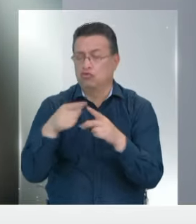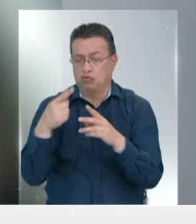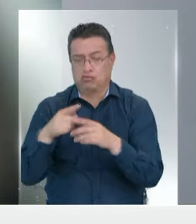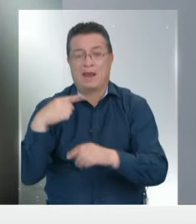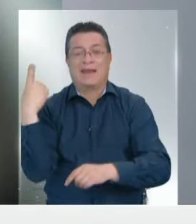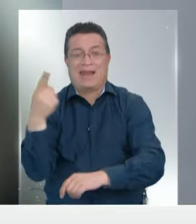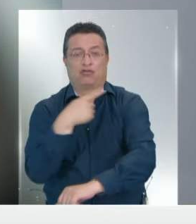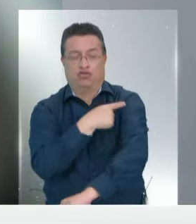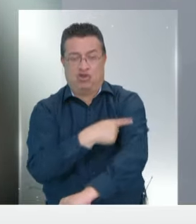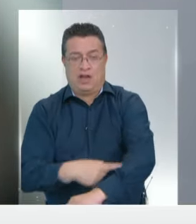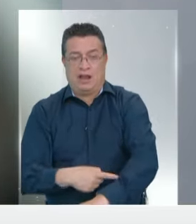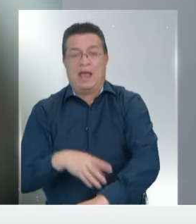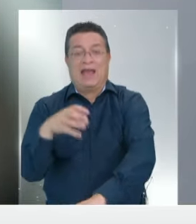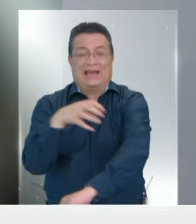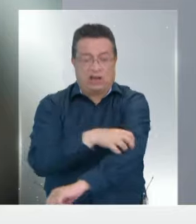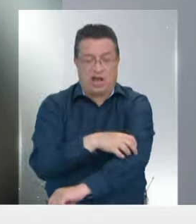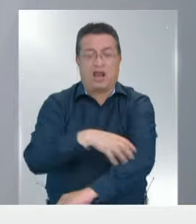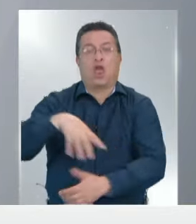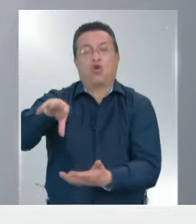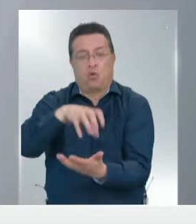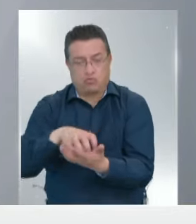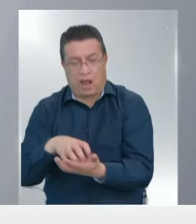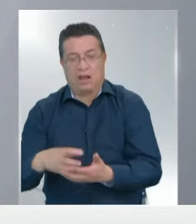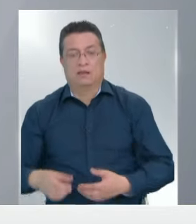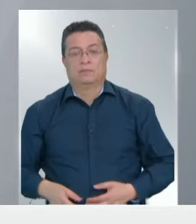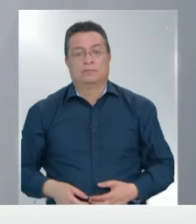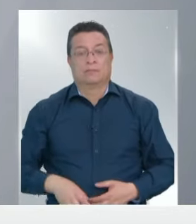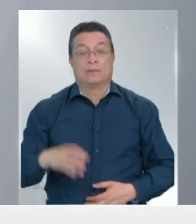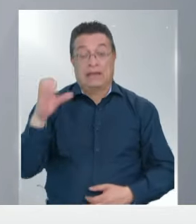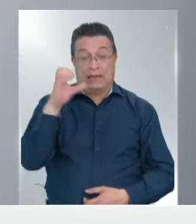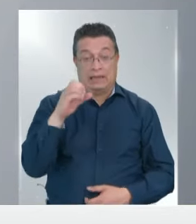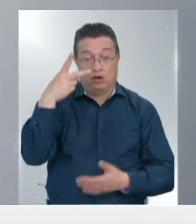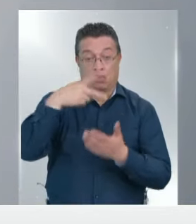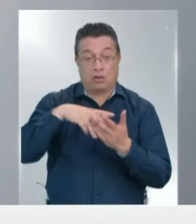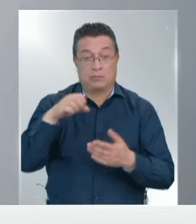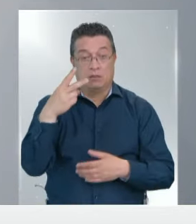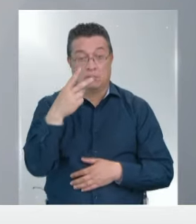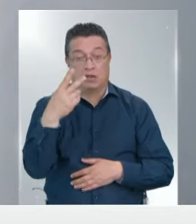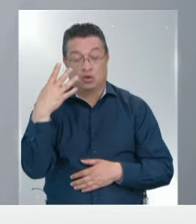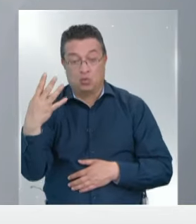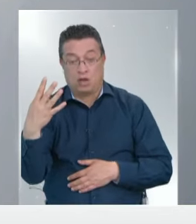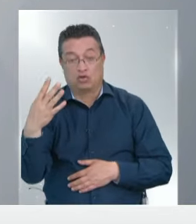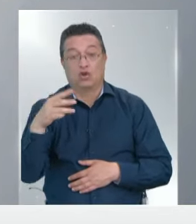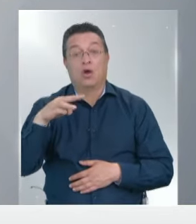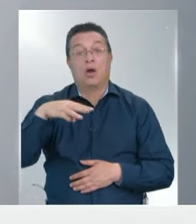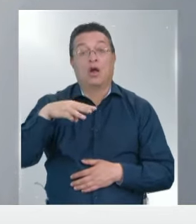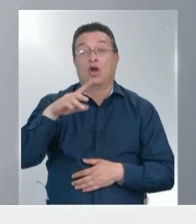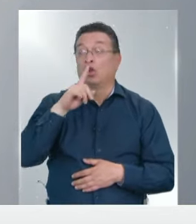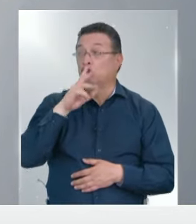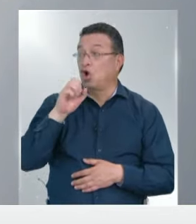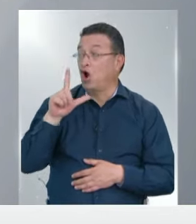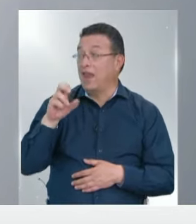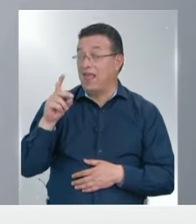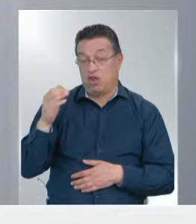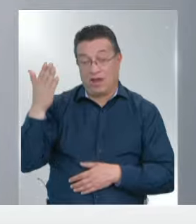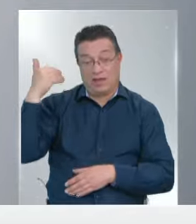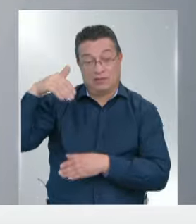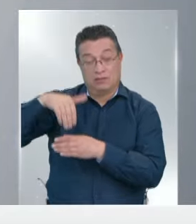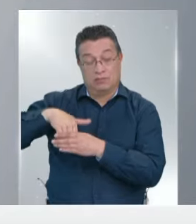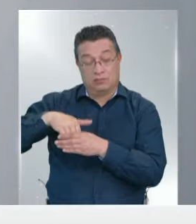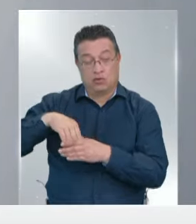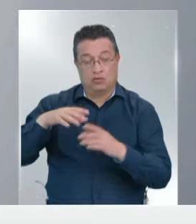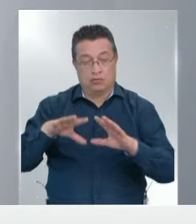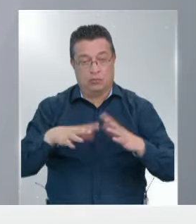nivel nacional, a nivel regional y a nivel comunal. Enero de 2024 y Matías Toledo, quien en las elecciones pasadas marcó